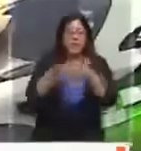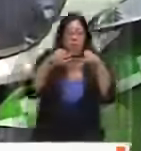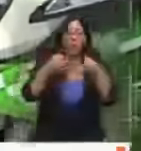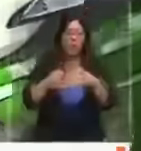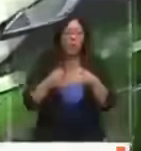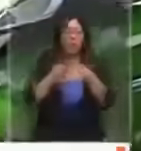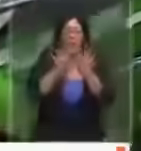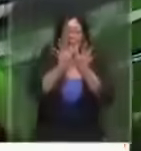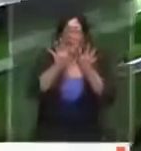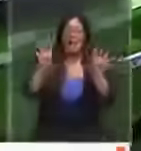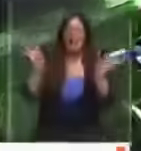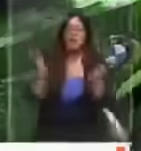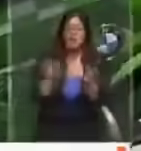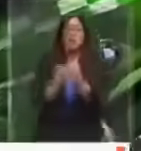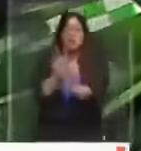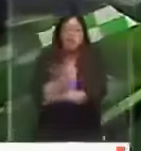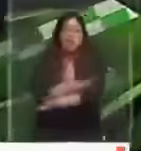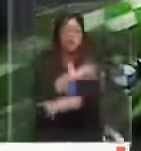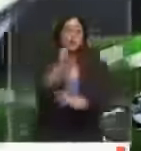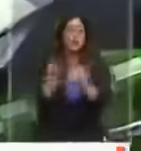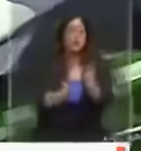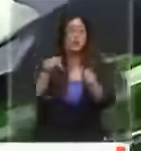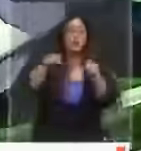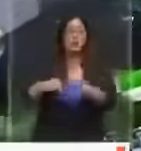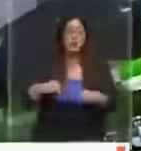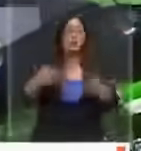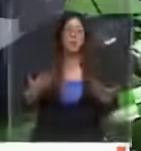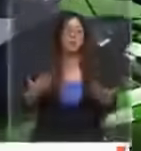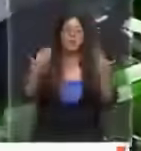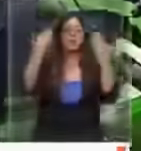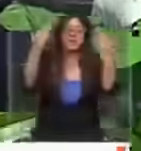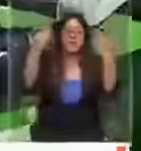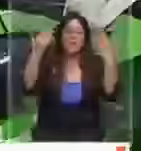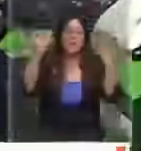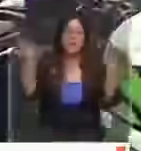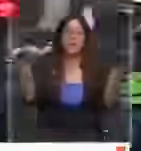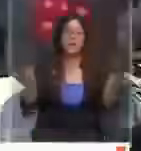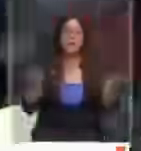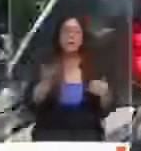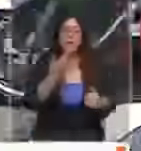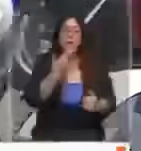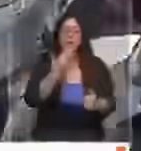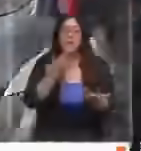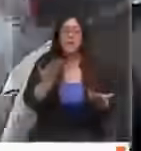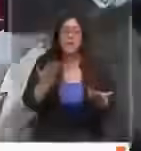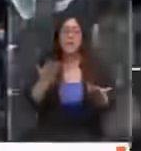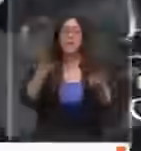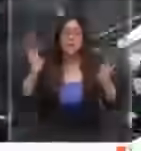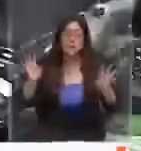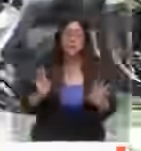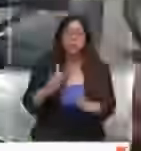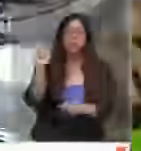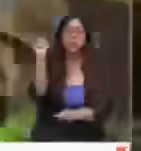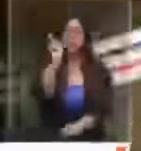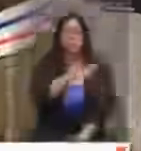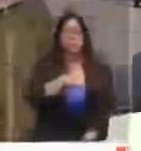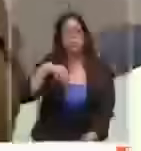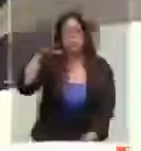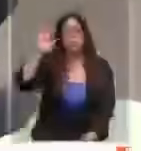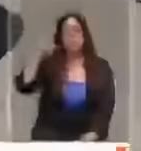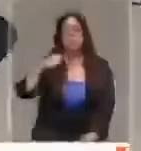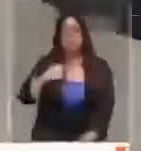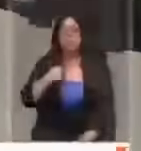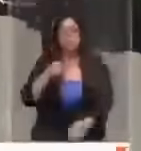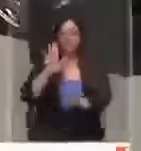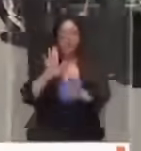reja, pero mucha emoción también de las personas acá saludando y dando este último adiós. Priscila, me voy moviendo un poquito más rápido, en un